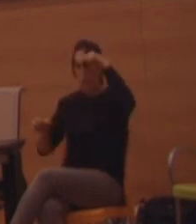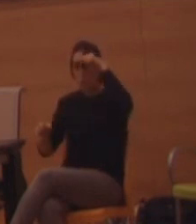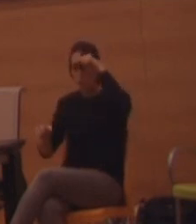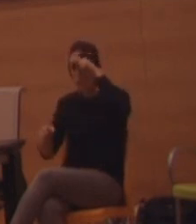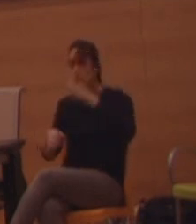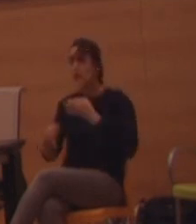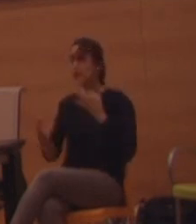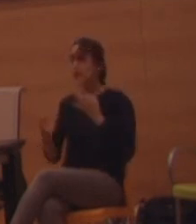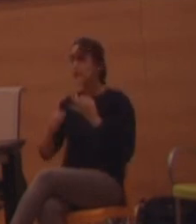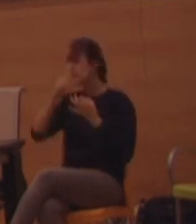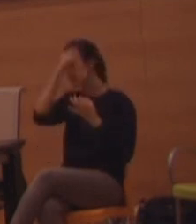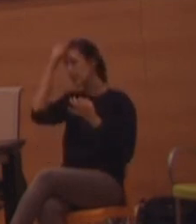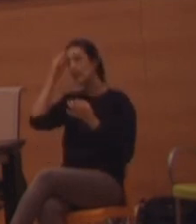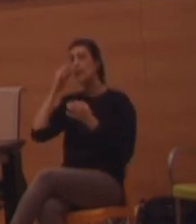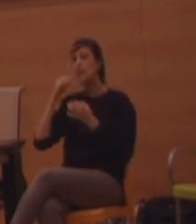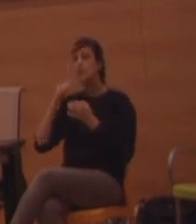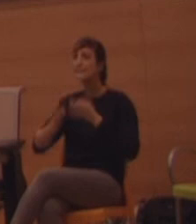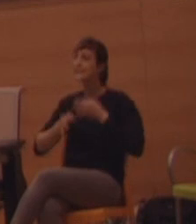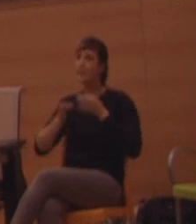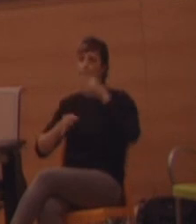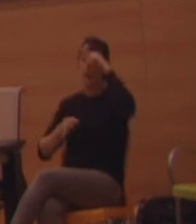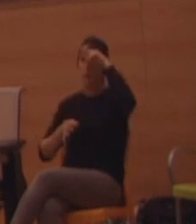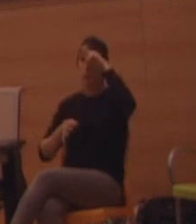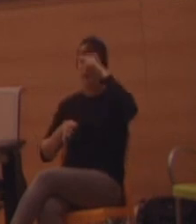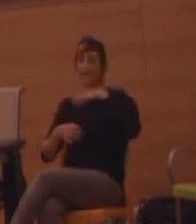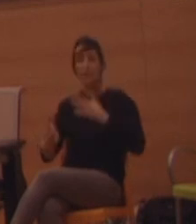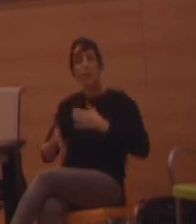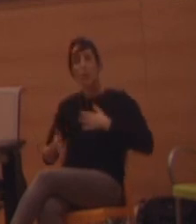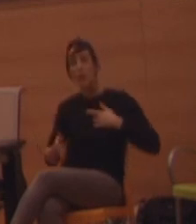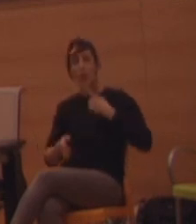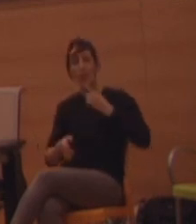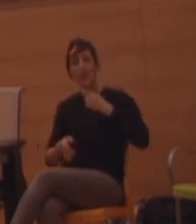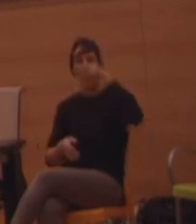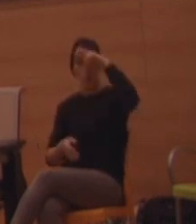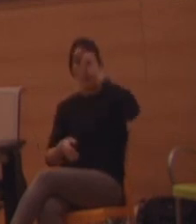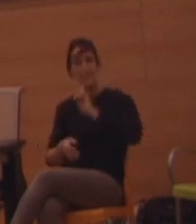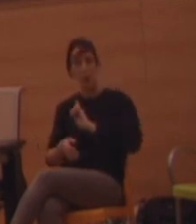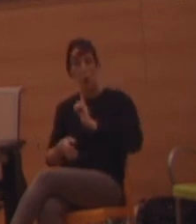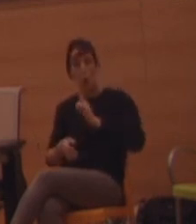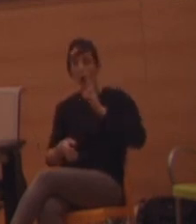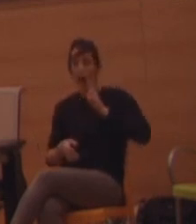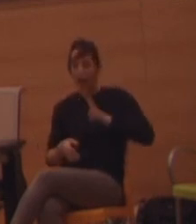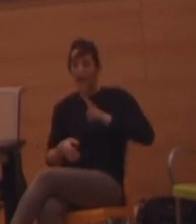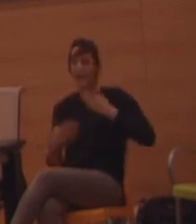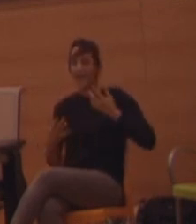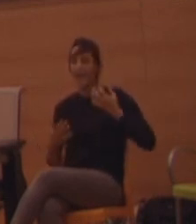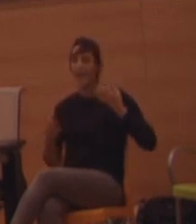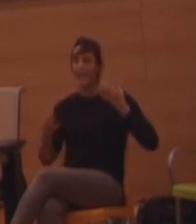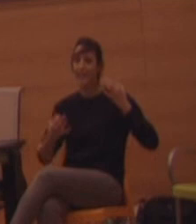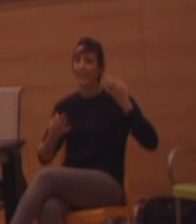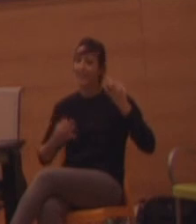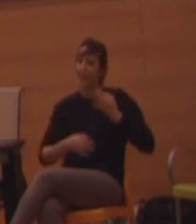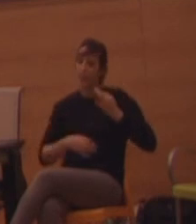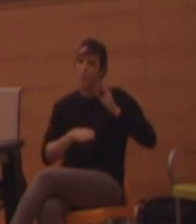que siempre dice, estoy muy preocupado. Entonces yo digo que no hay que preocuparse, están ahí y lo que tenemos que hacer es ocuparnos. Siempre digo que es como los